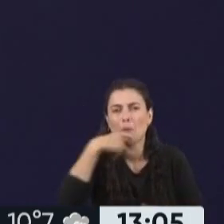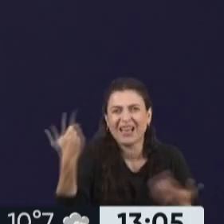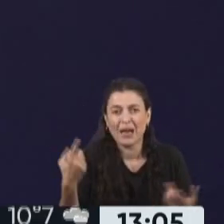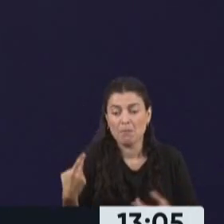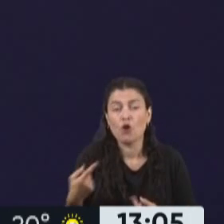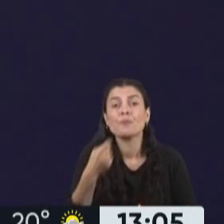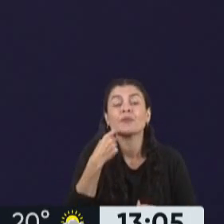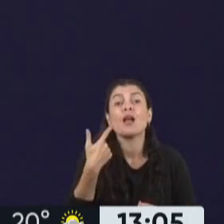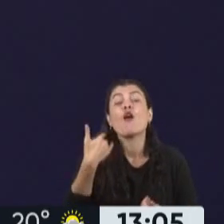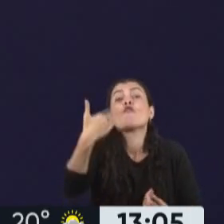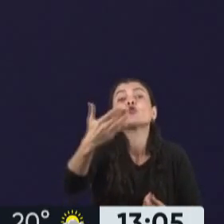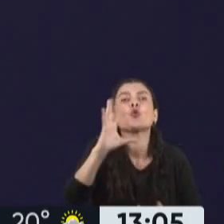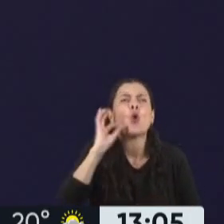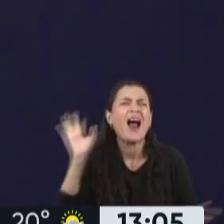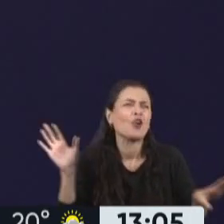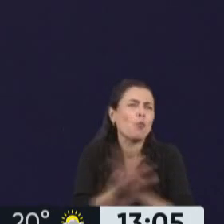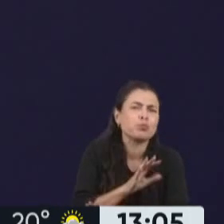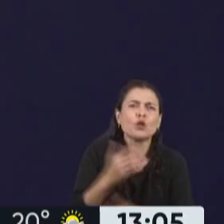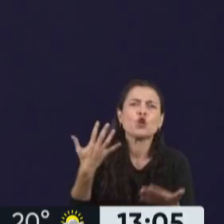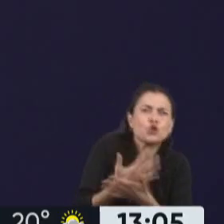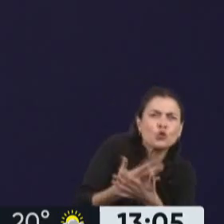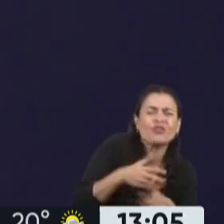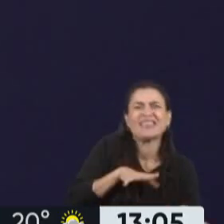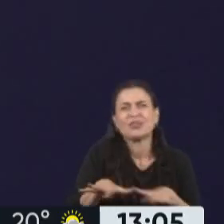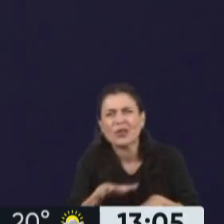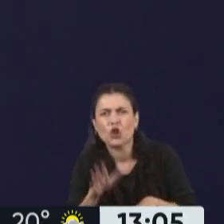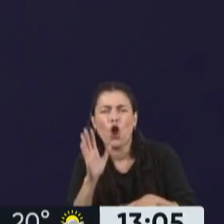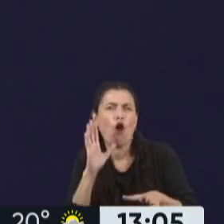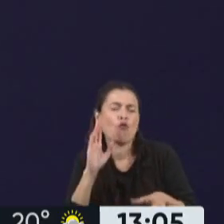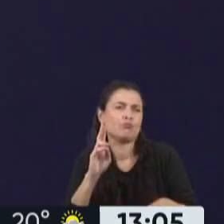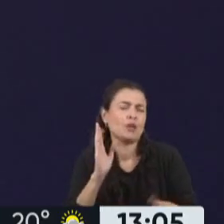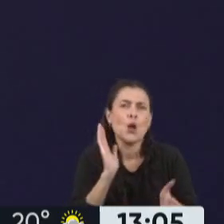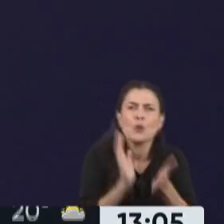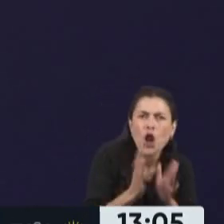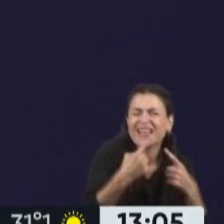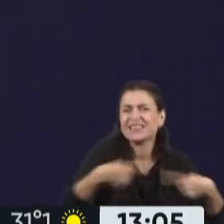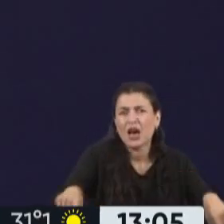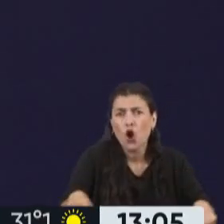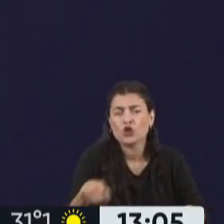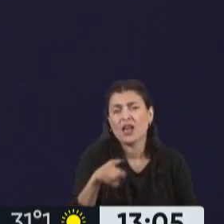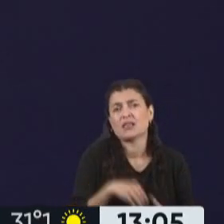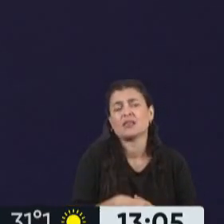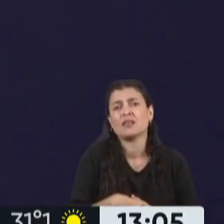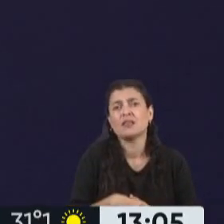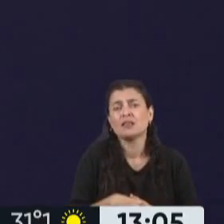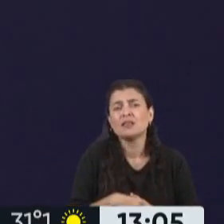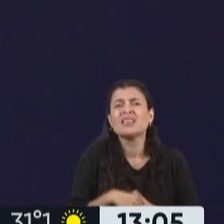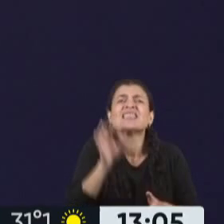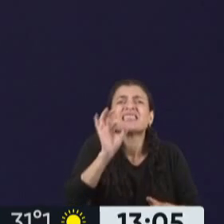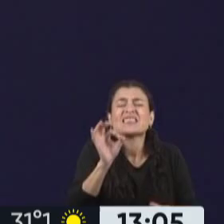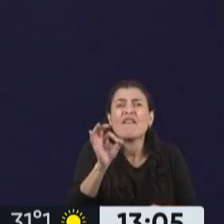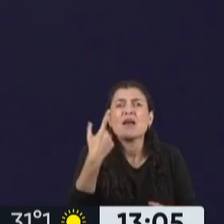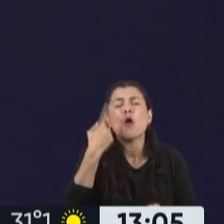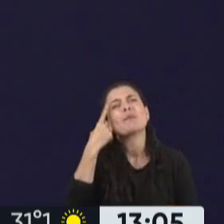dos sufrimos una desgracia, vos siendo mujer y yo siendo varón u hombre, no tenemos que tener